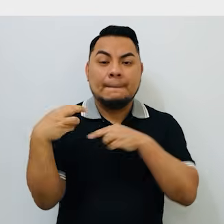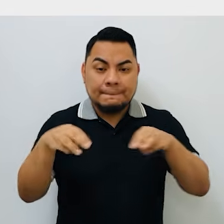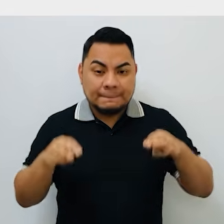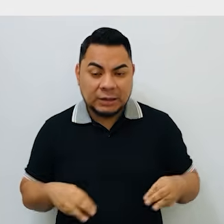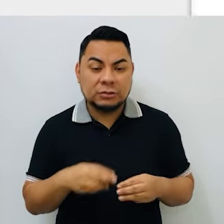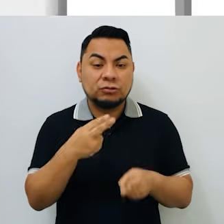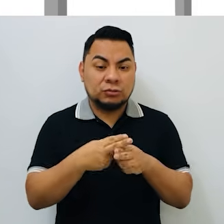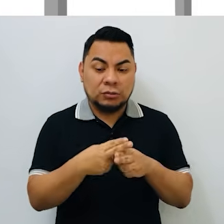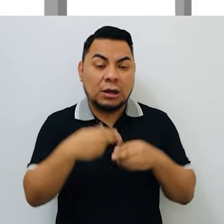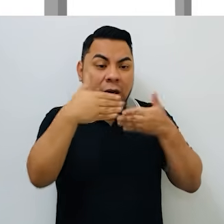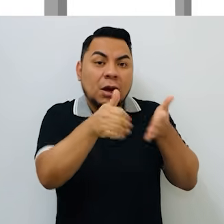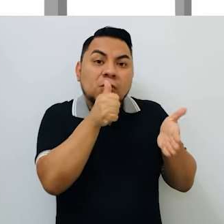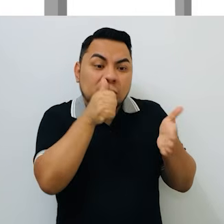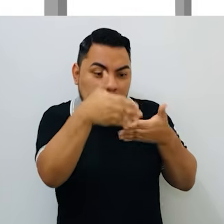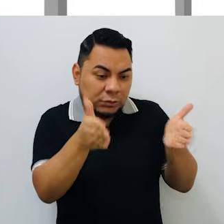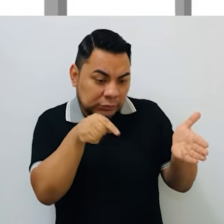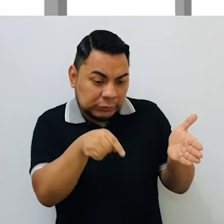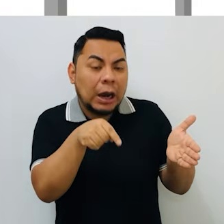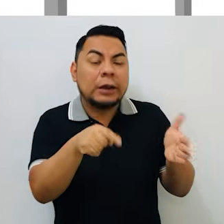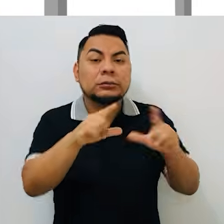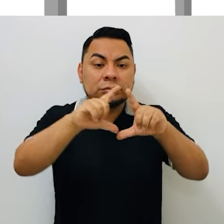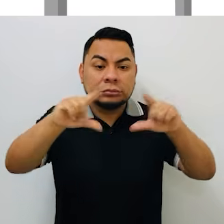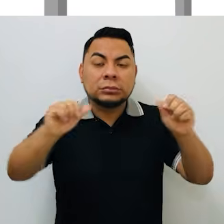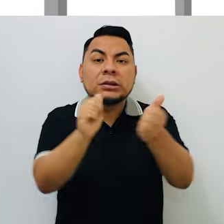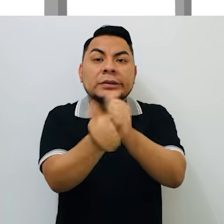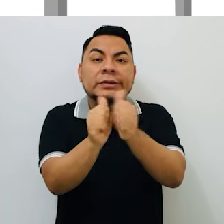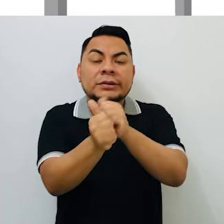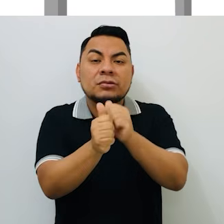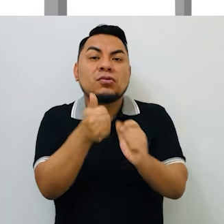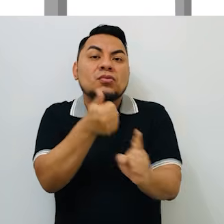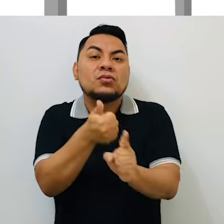de la mesa y que en la cámara secreta estén los carteles de